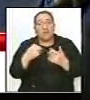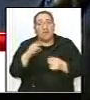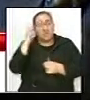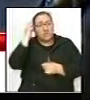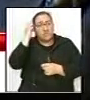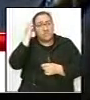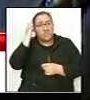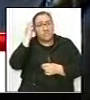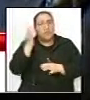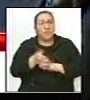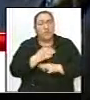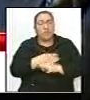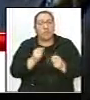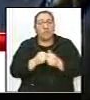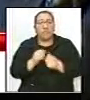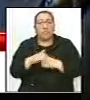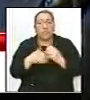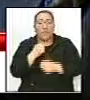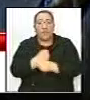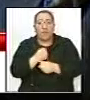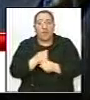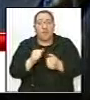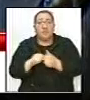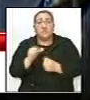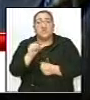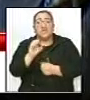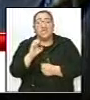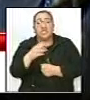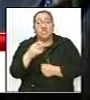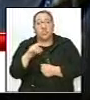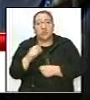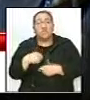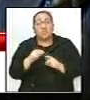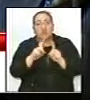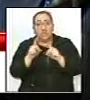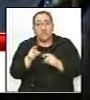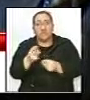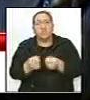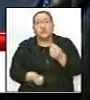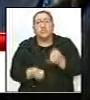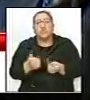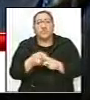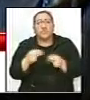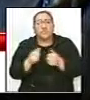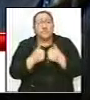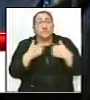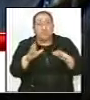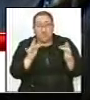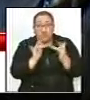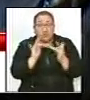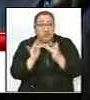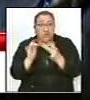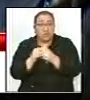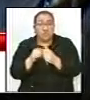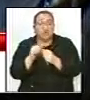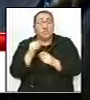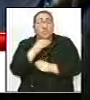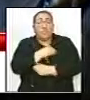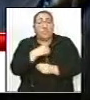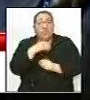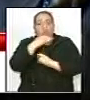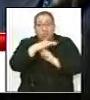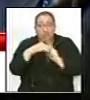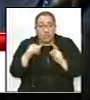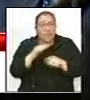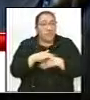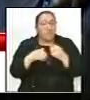los estudios por parte de ambas, por la Municipalidad de Sechura, pero yo quería preguntarle a usted, ¿cuál es el nivel de coordinación que tiene usted con ambiente,